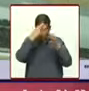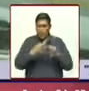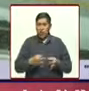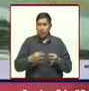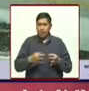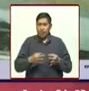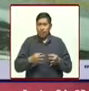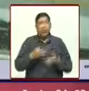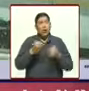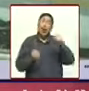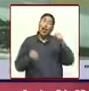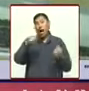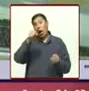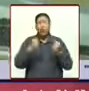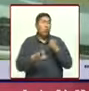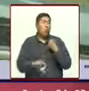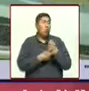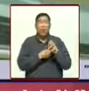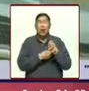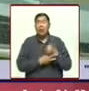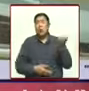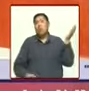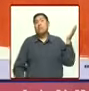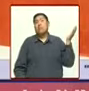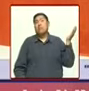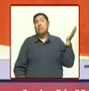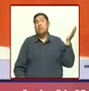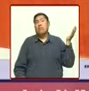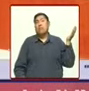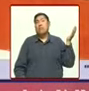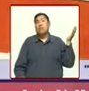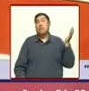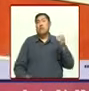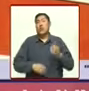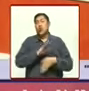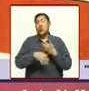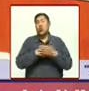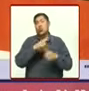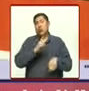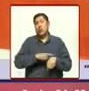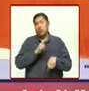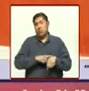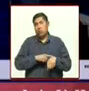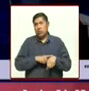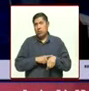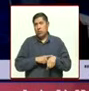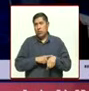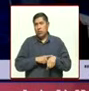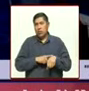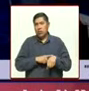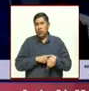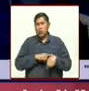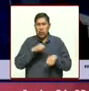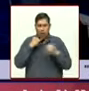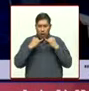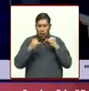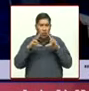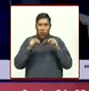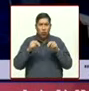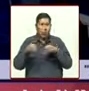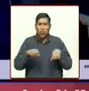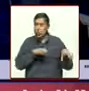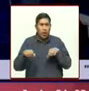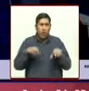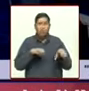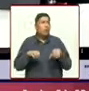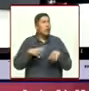confirmar o descartar que el vehículo estaba guardado en estas instalaciones durante todo este tiempo. No se hizo el informe respectivo, ¿no? No se hizo el